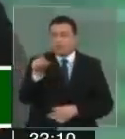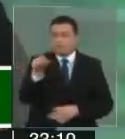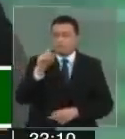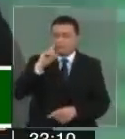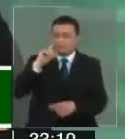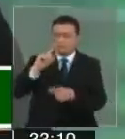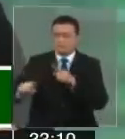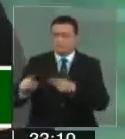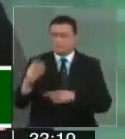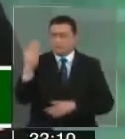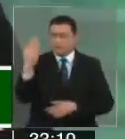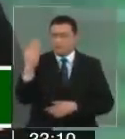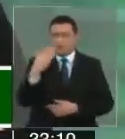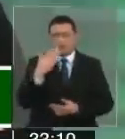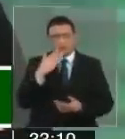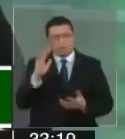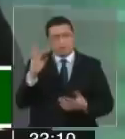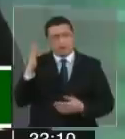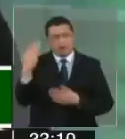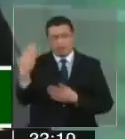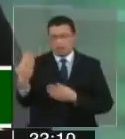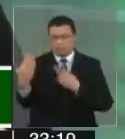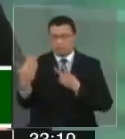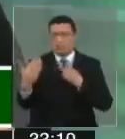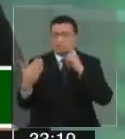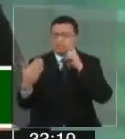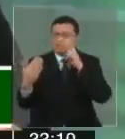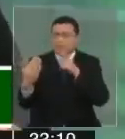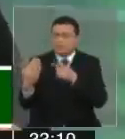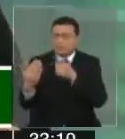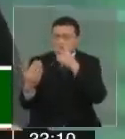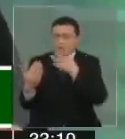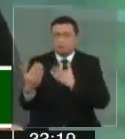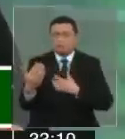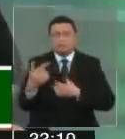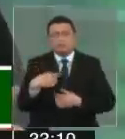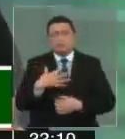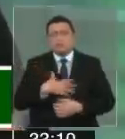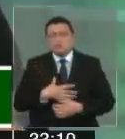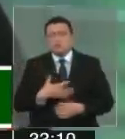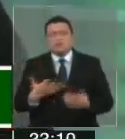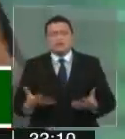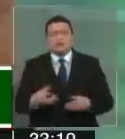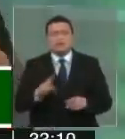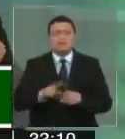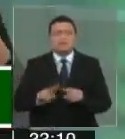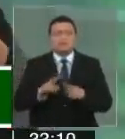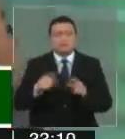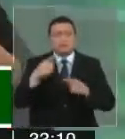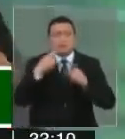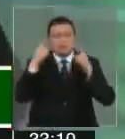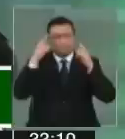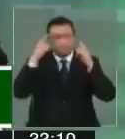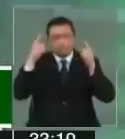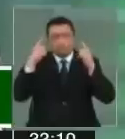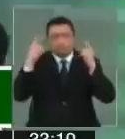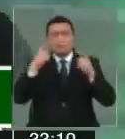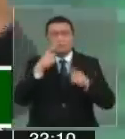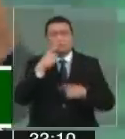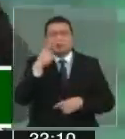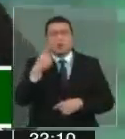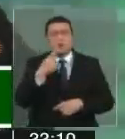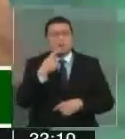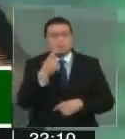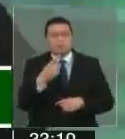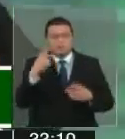No sabía quién era, no sabía qué quería, no sabía si me gustaba. Empecé como a algo, se me